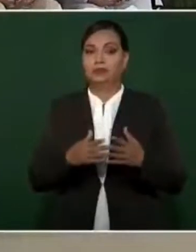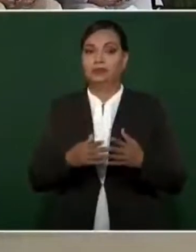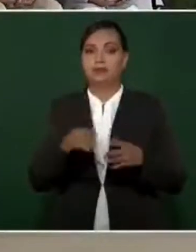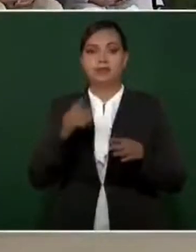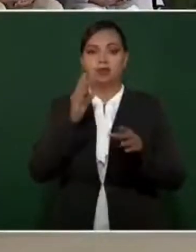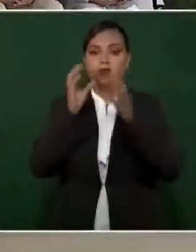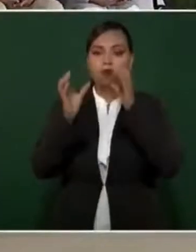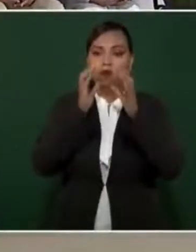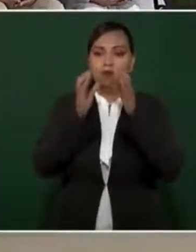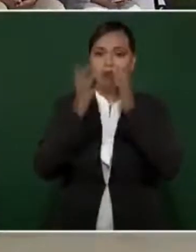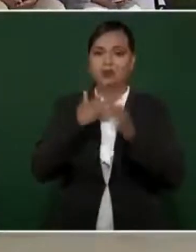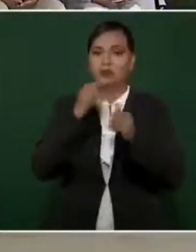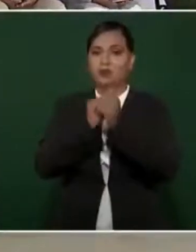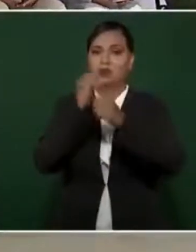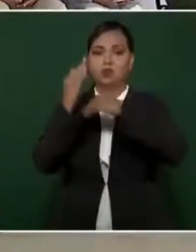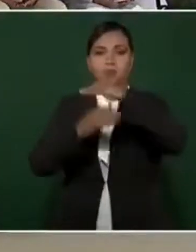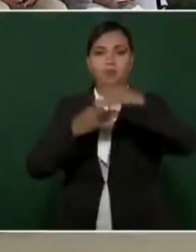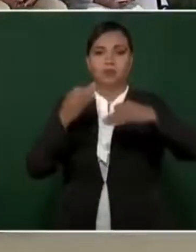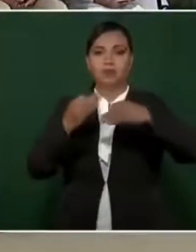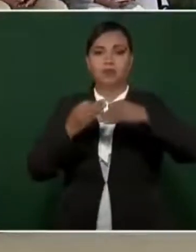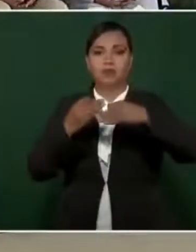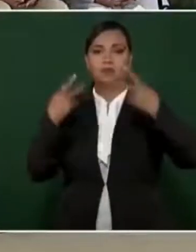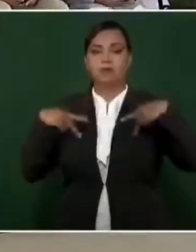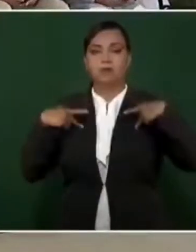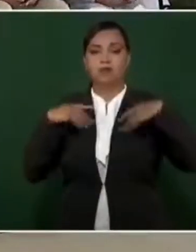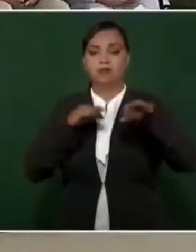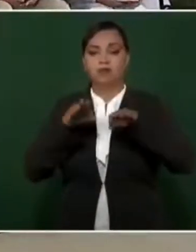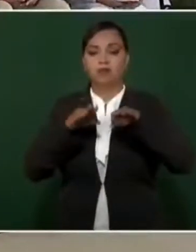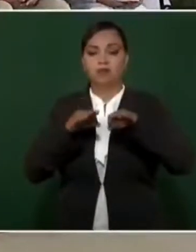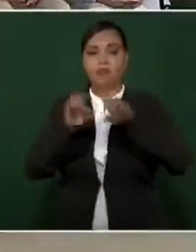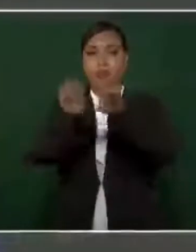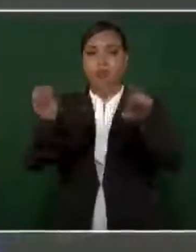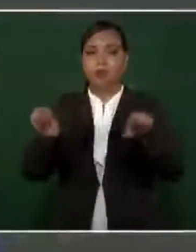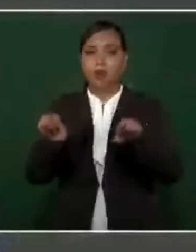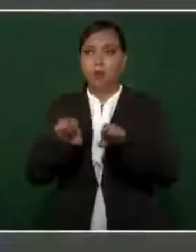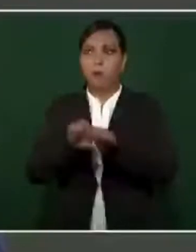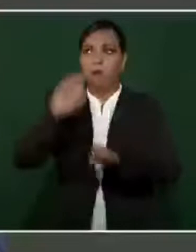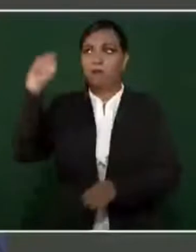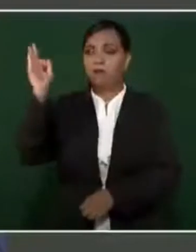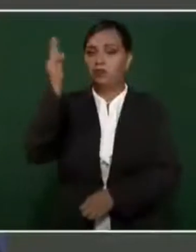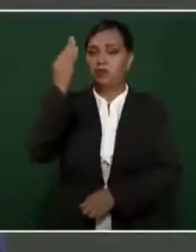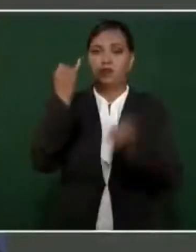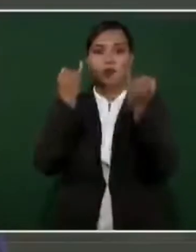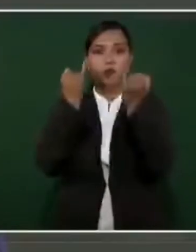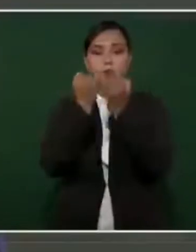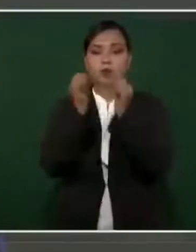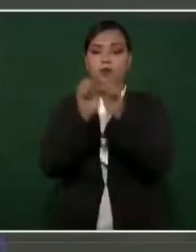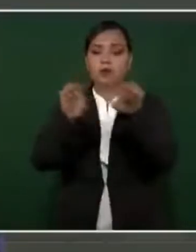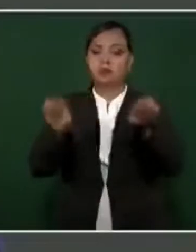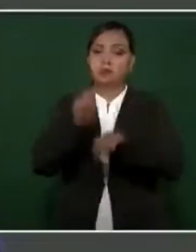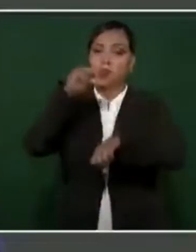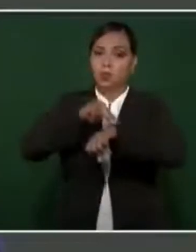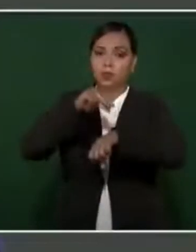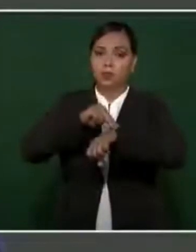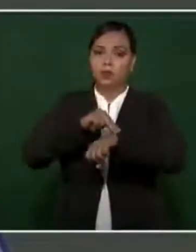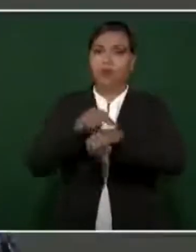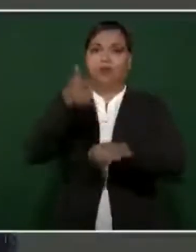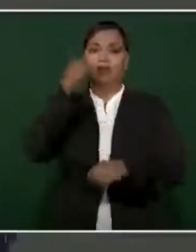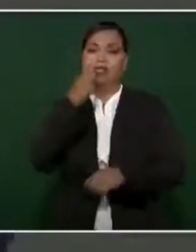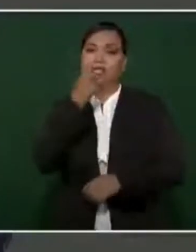con todos los miembros del gabinete del gobierno federal, con el doctor, que además, lo dije ayer, tiene su